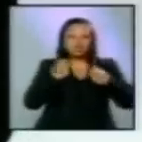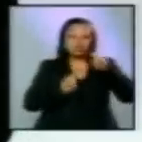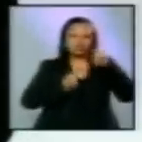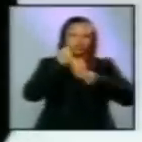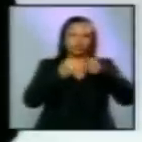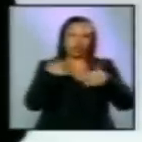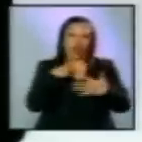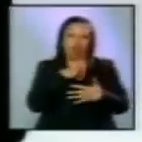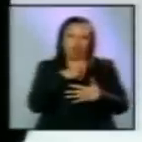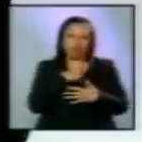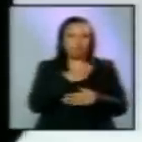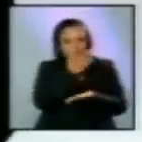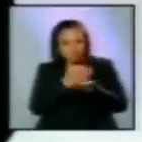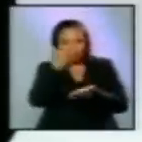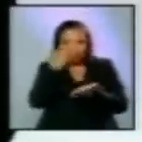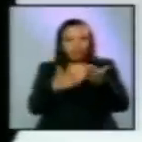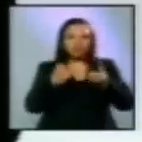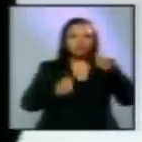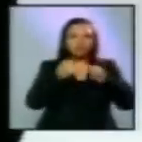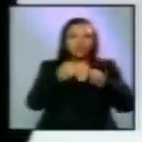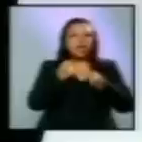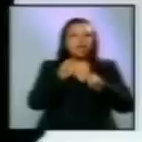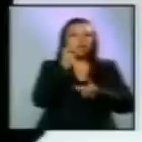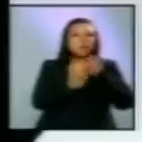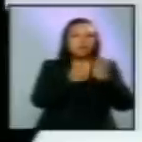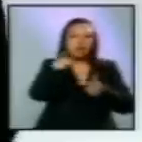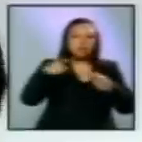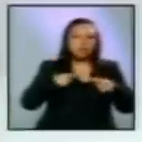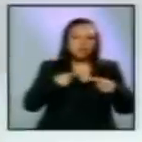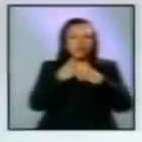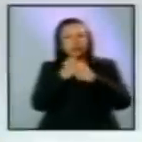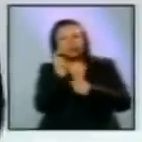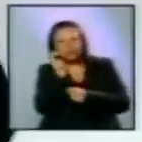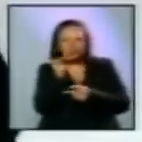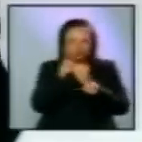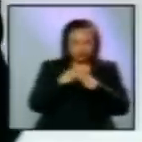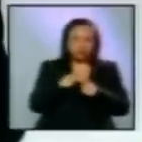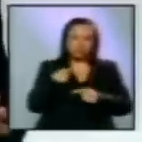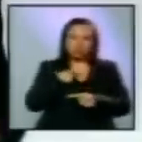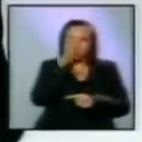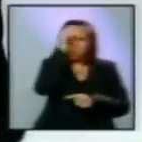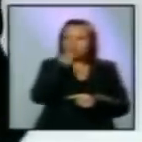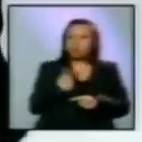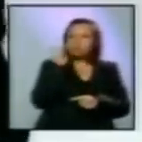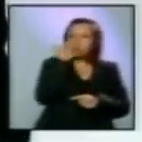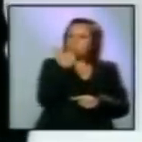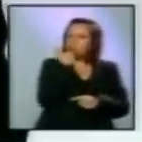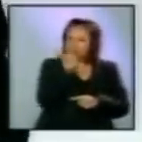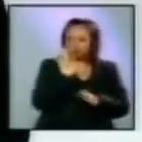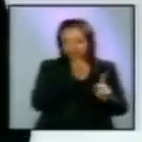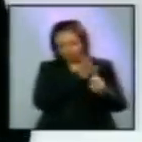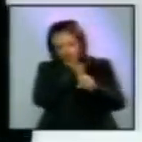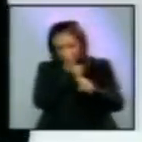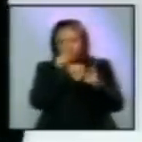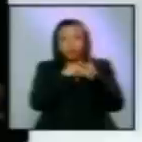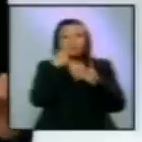transporte colectivo. Yo estoy de acuerdo con que estas obras viales sean de cuota. en materia de combate al crimen organizado. Creo que debe